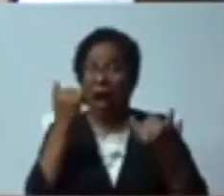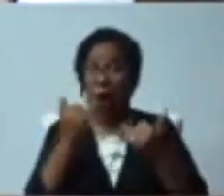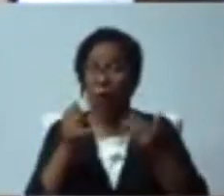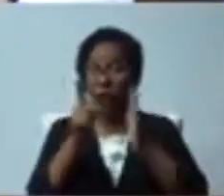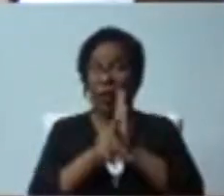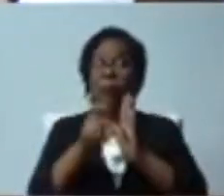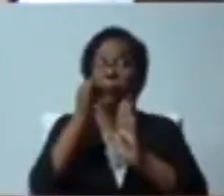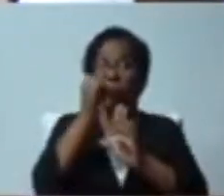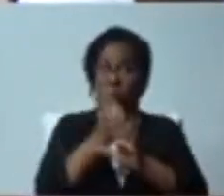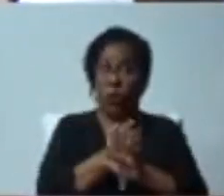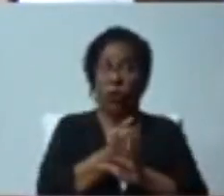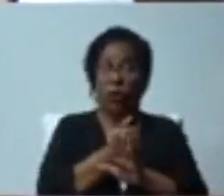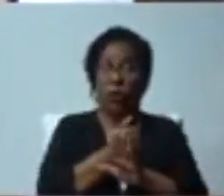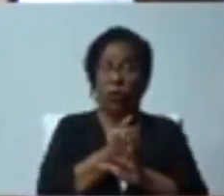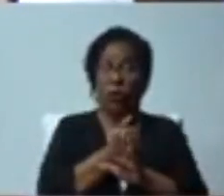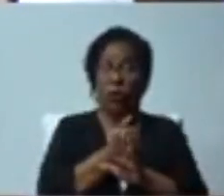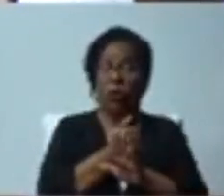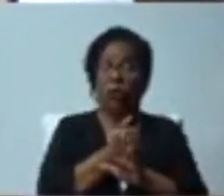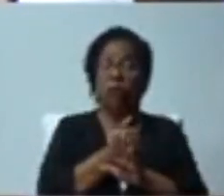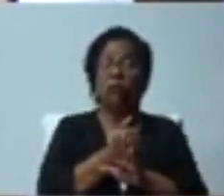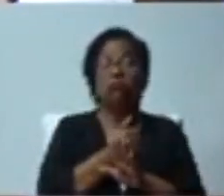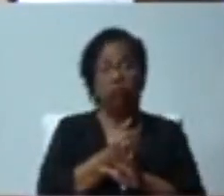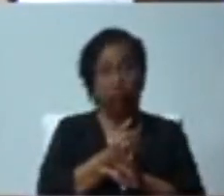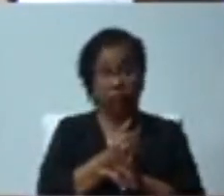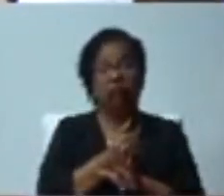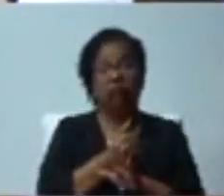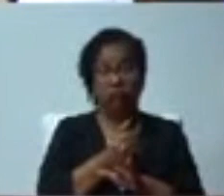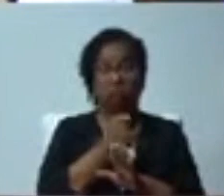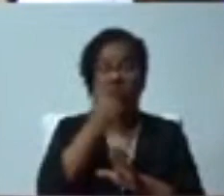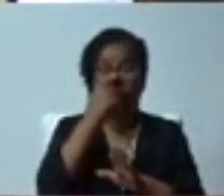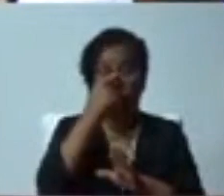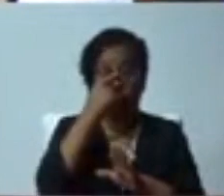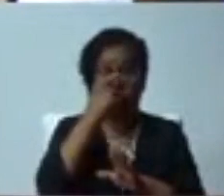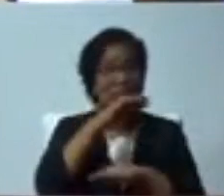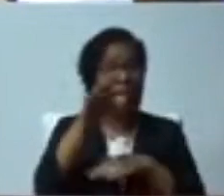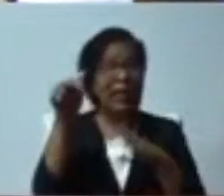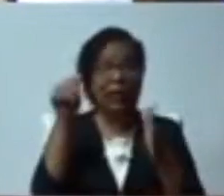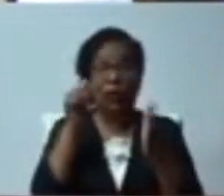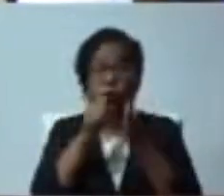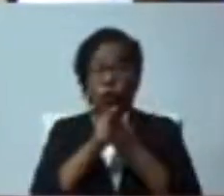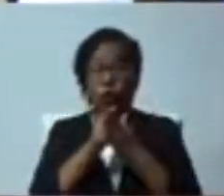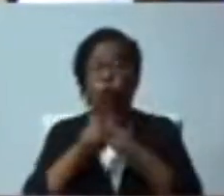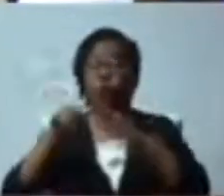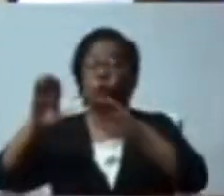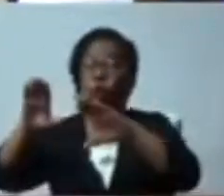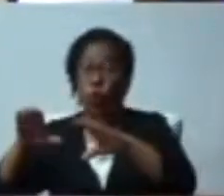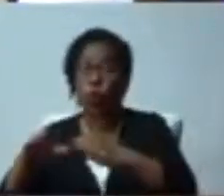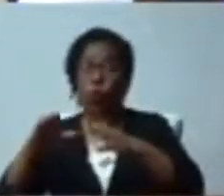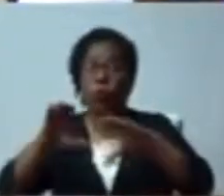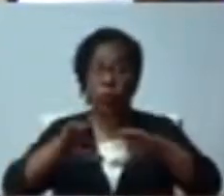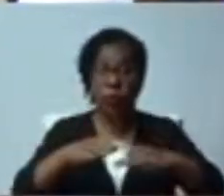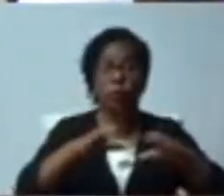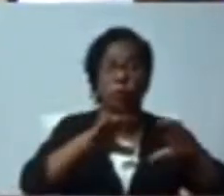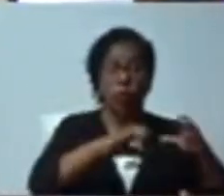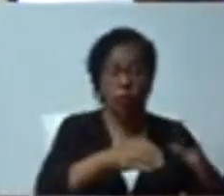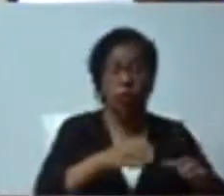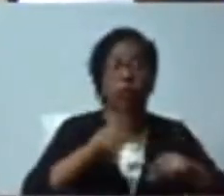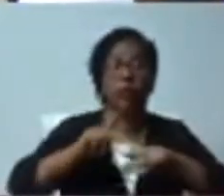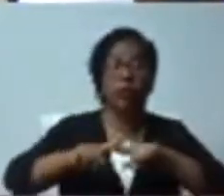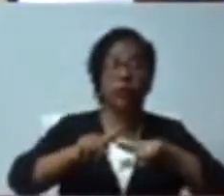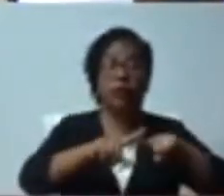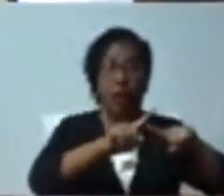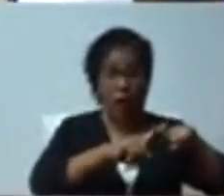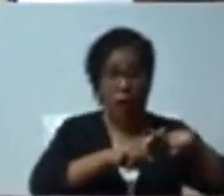y todos los sectores que están propiciando la política de cielo abierto,